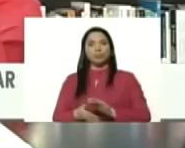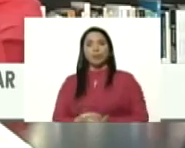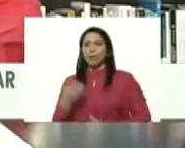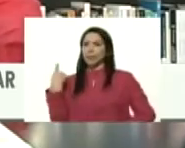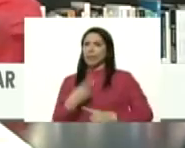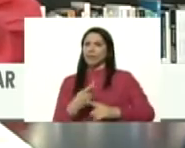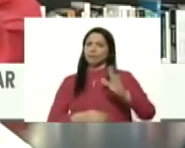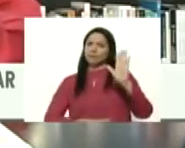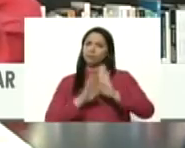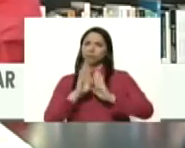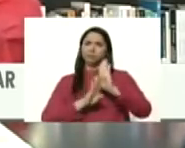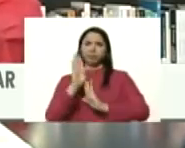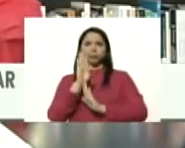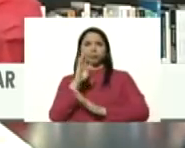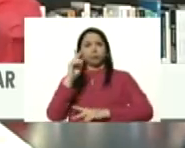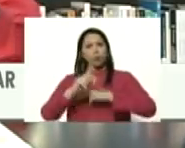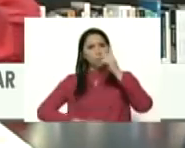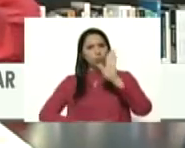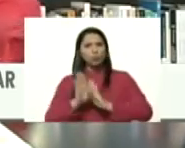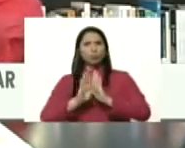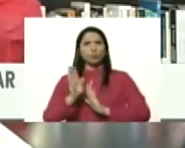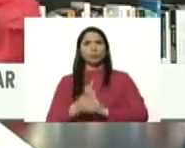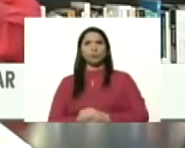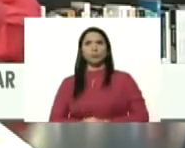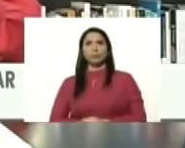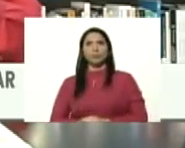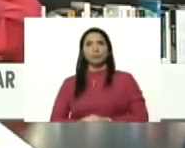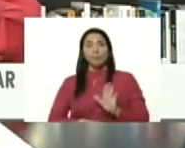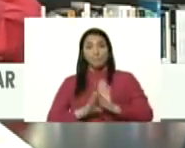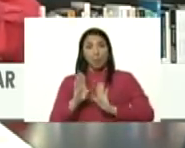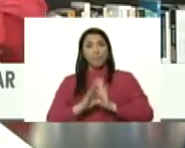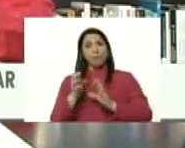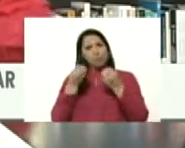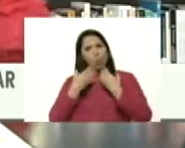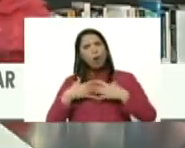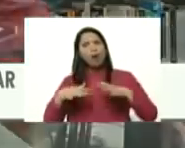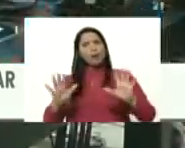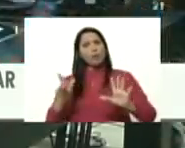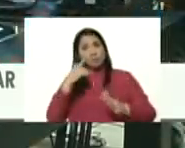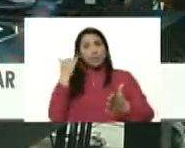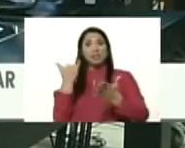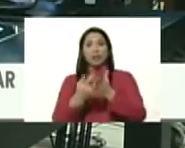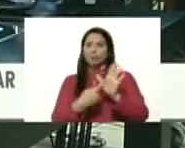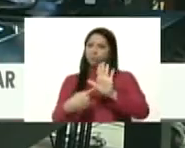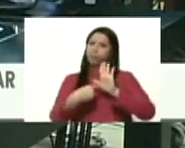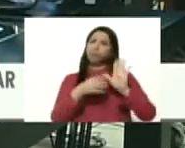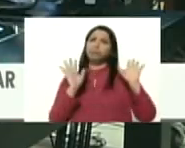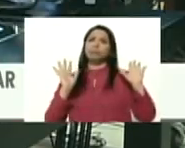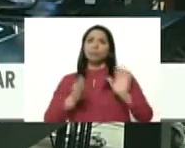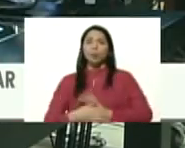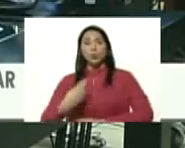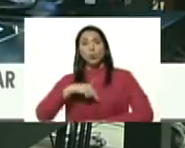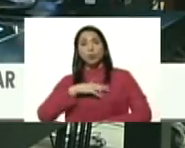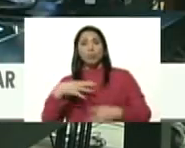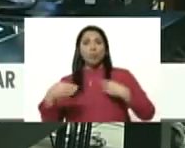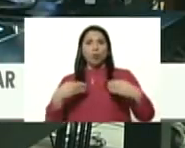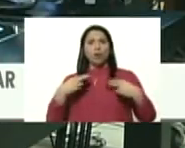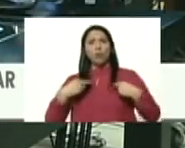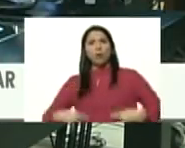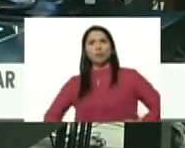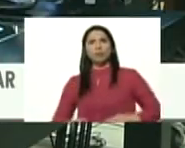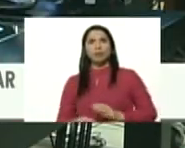es crecimiento de la producción. Crecimiento, qué bueno, mira, ahí está demostrado que nuestro modelo